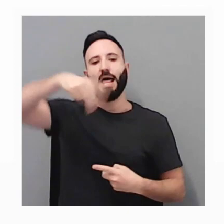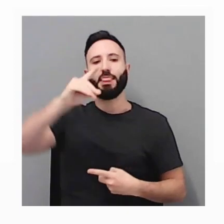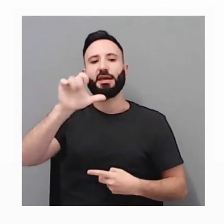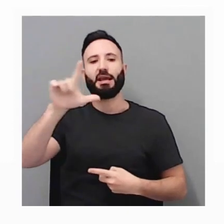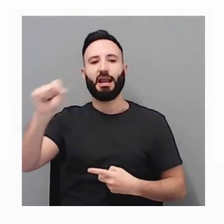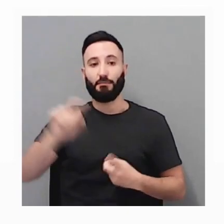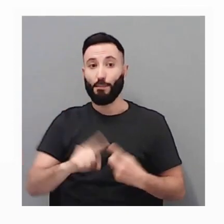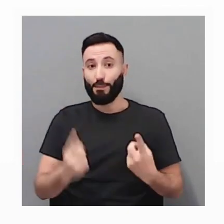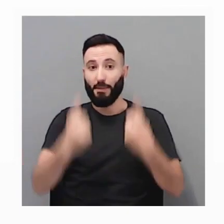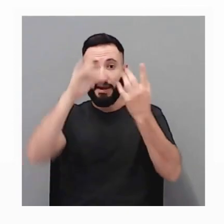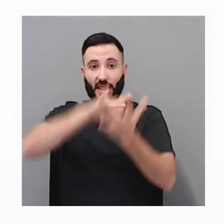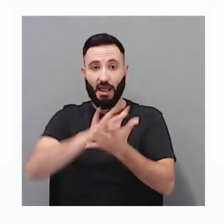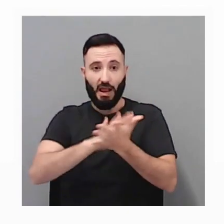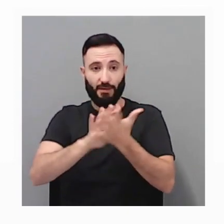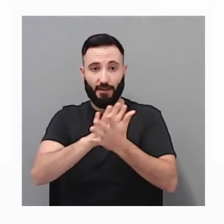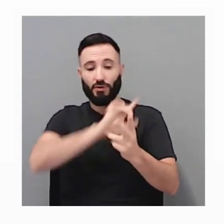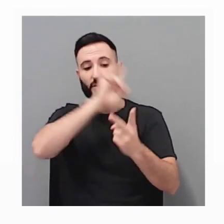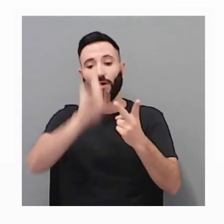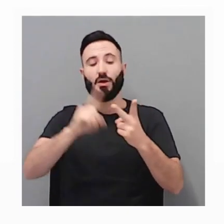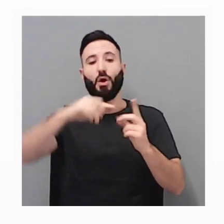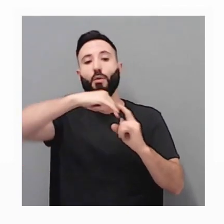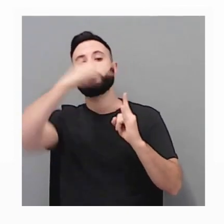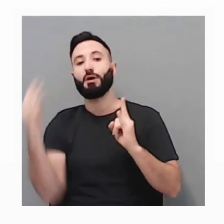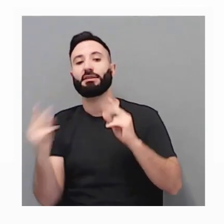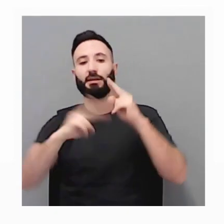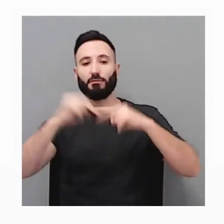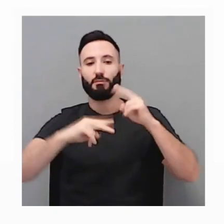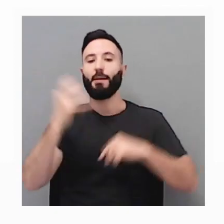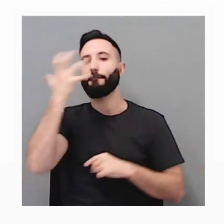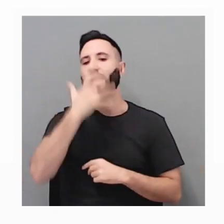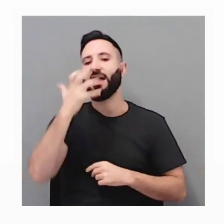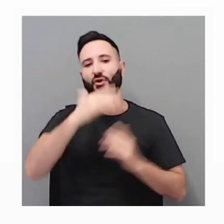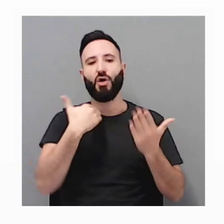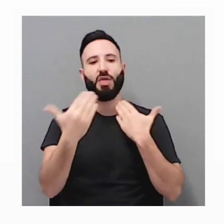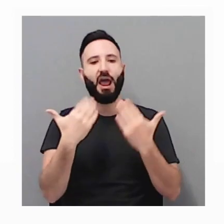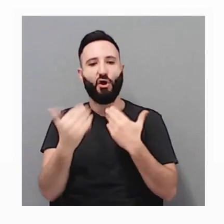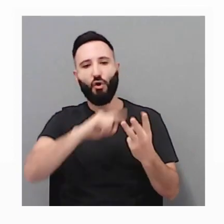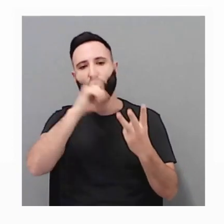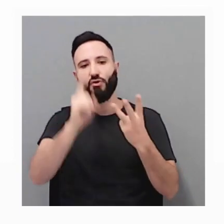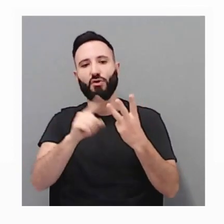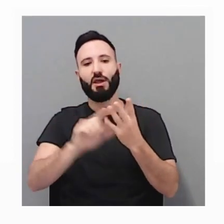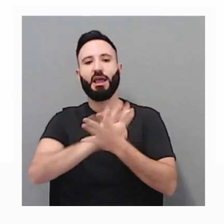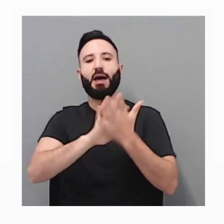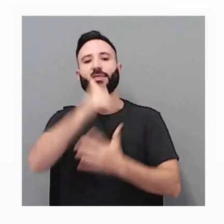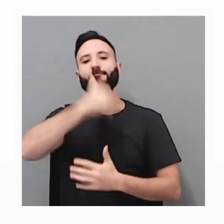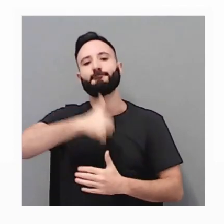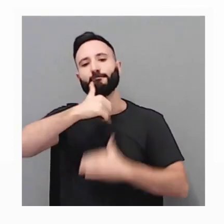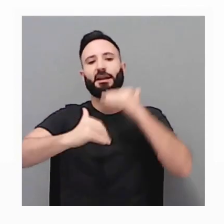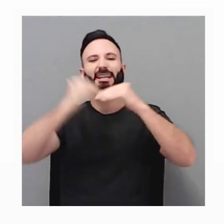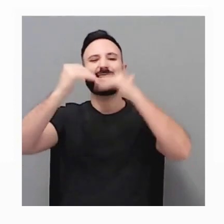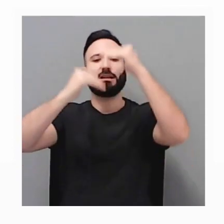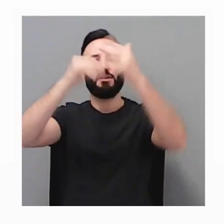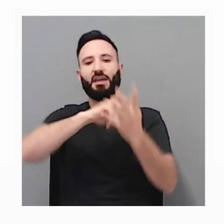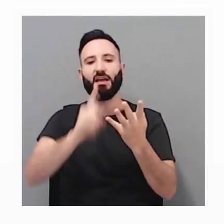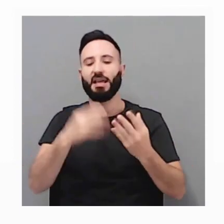día, pasamos por las puentes, la metáfora del diálogo, sobre la resiliencia, sobre las historias de vida,